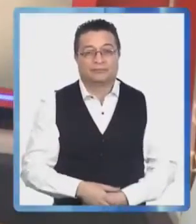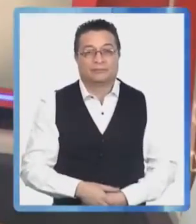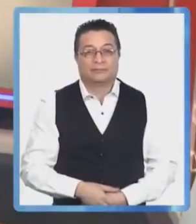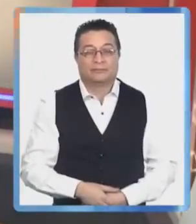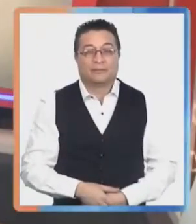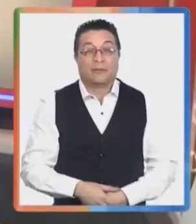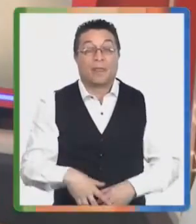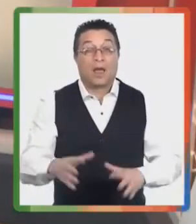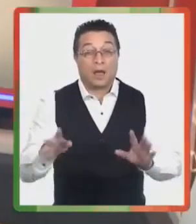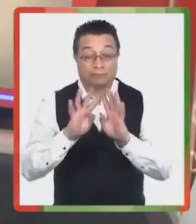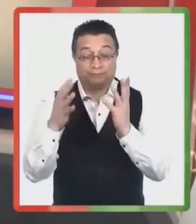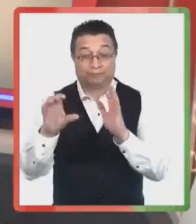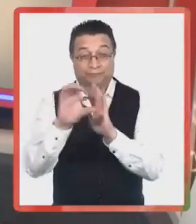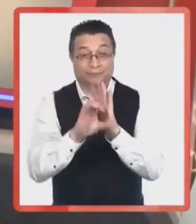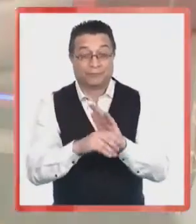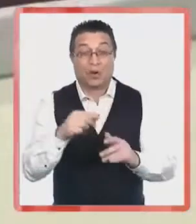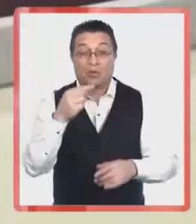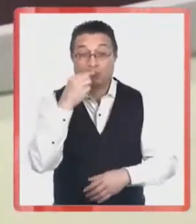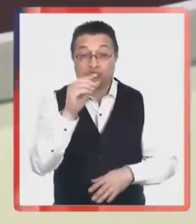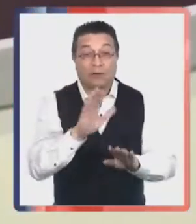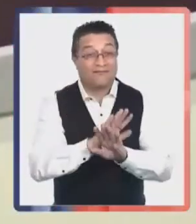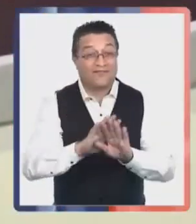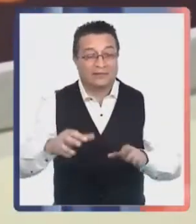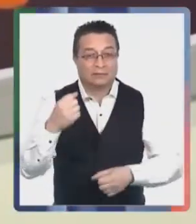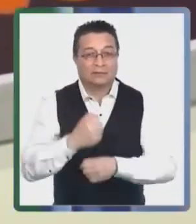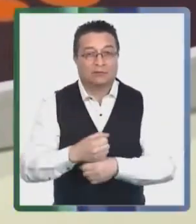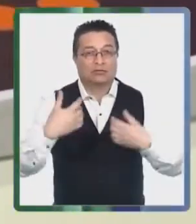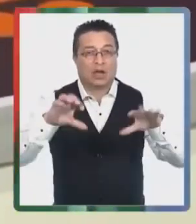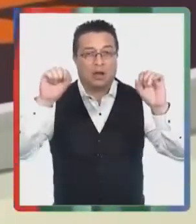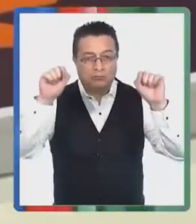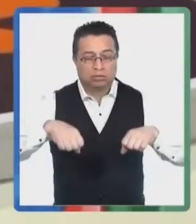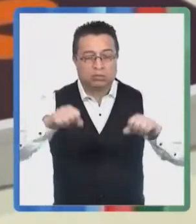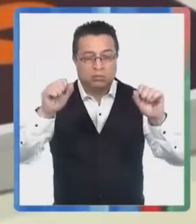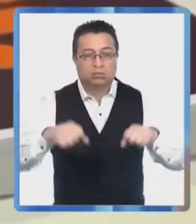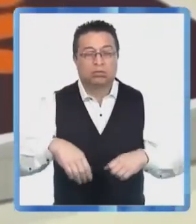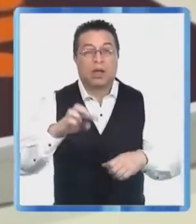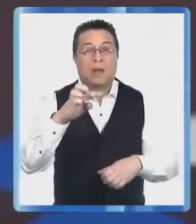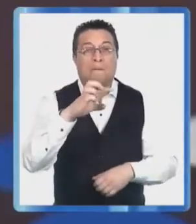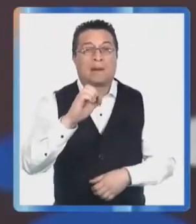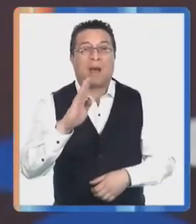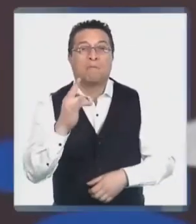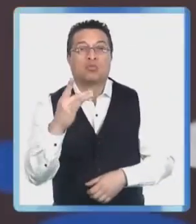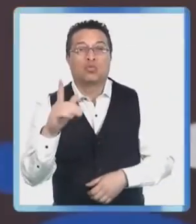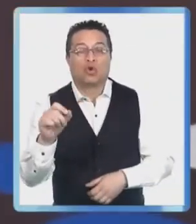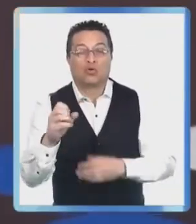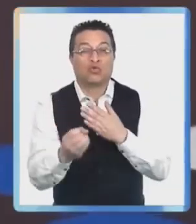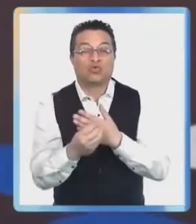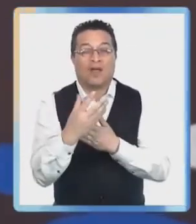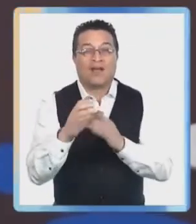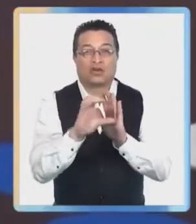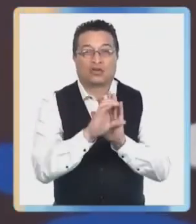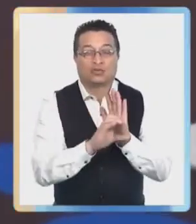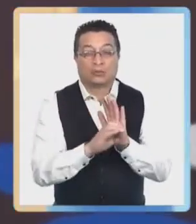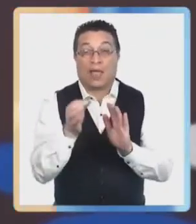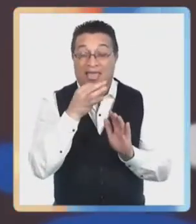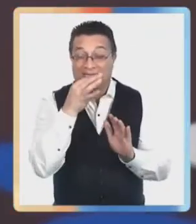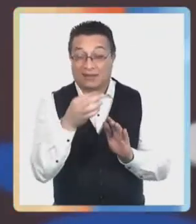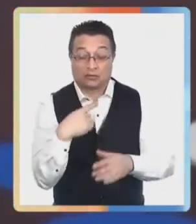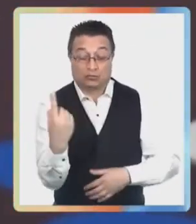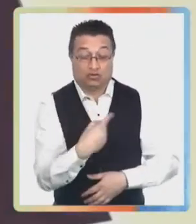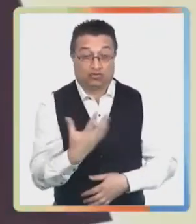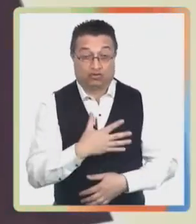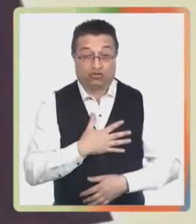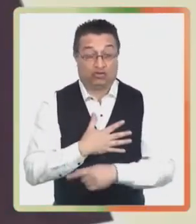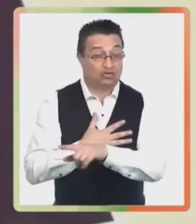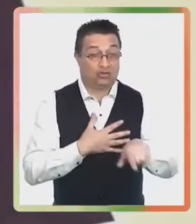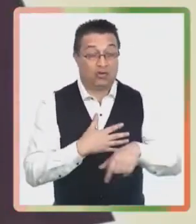La convención está llegando al final de su trabajo, ya aprobaron el texto de preámbulo de la nueva Constitución. Dice: nosotras y